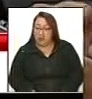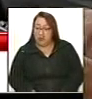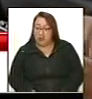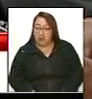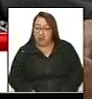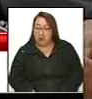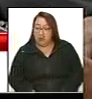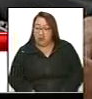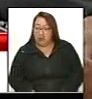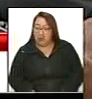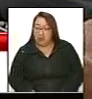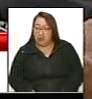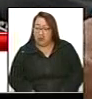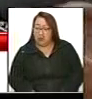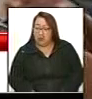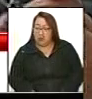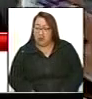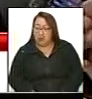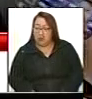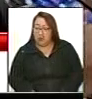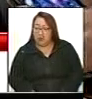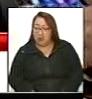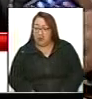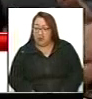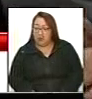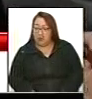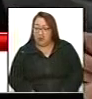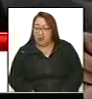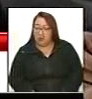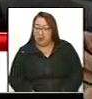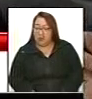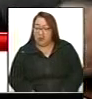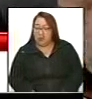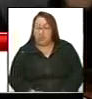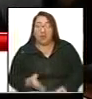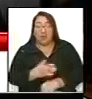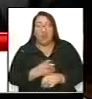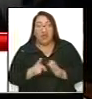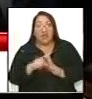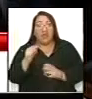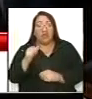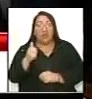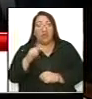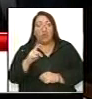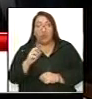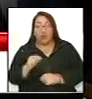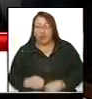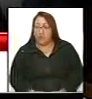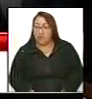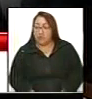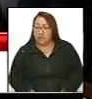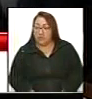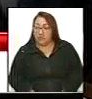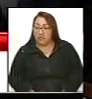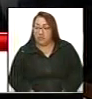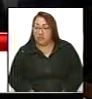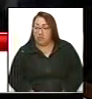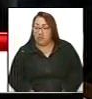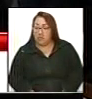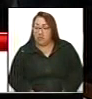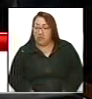tema y como autor principal de la ley de derecho de autor vigente con sus modificatorios. Y esto no fue